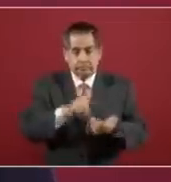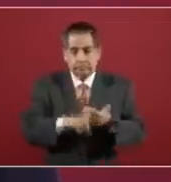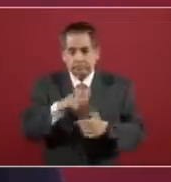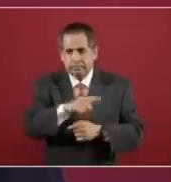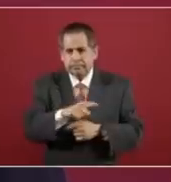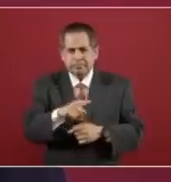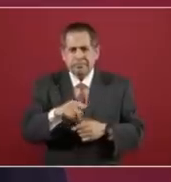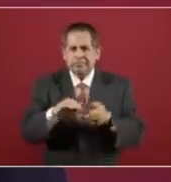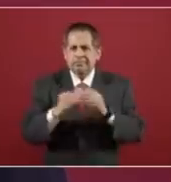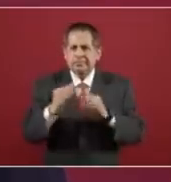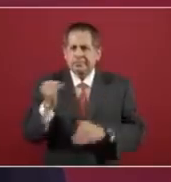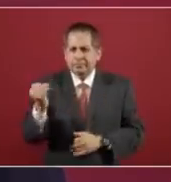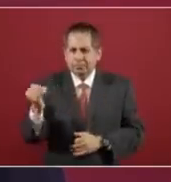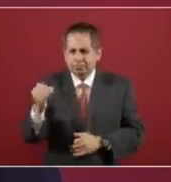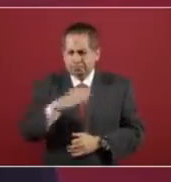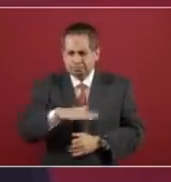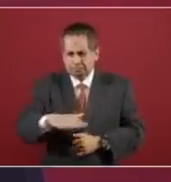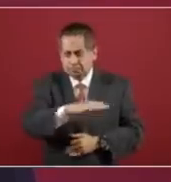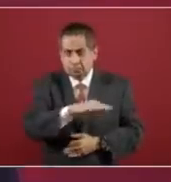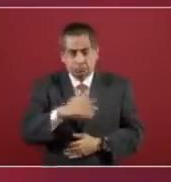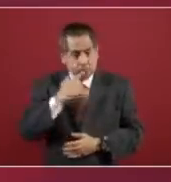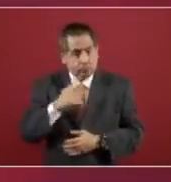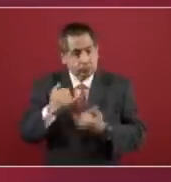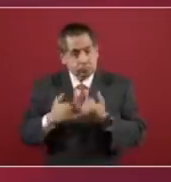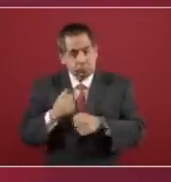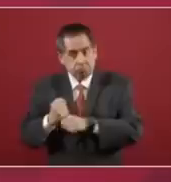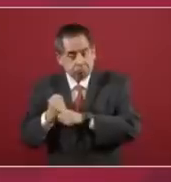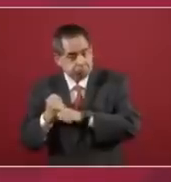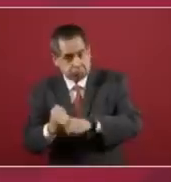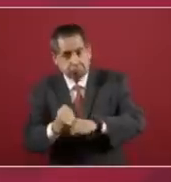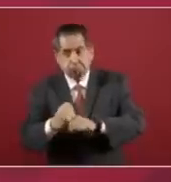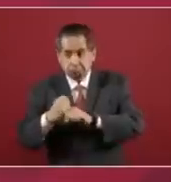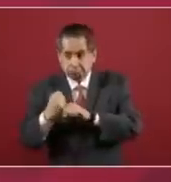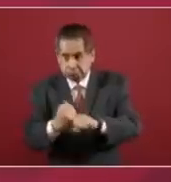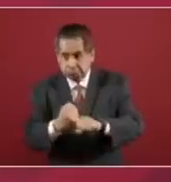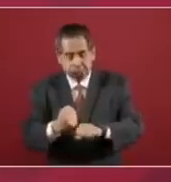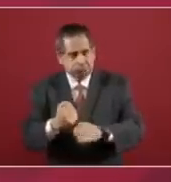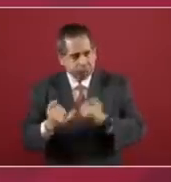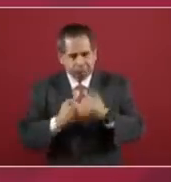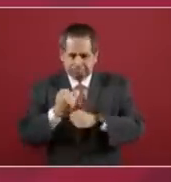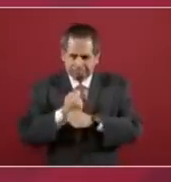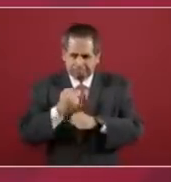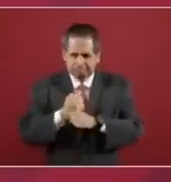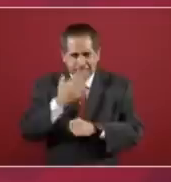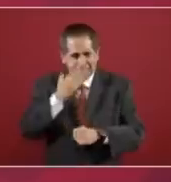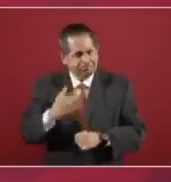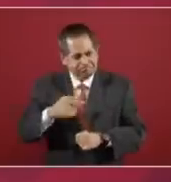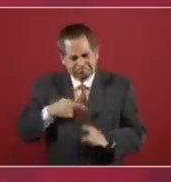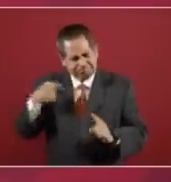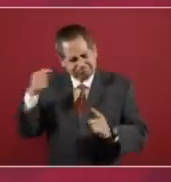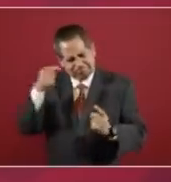por insurgentes y se instituye batiente bien bien